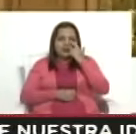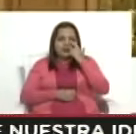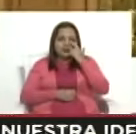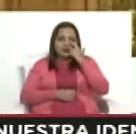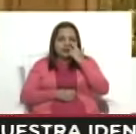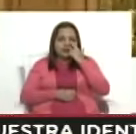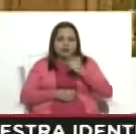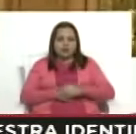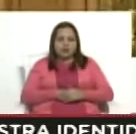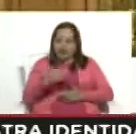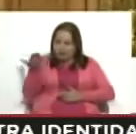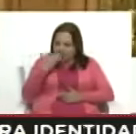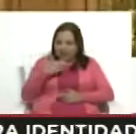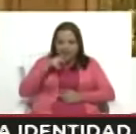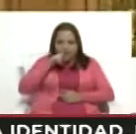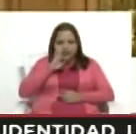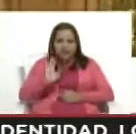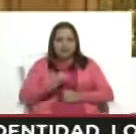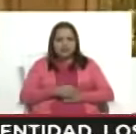Me hagan hablar.